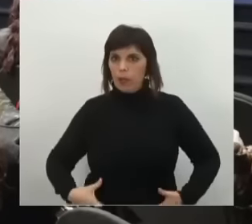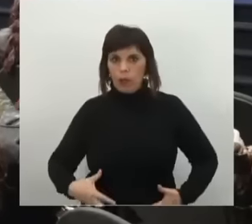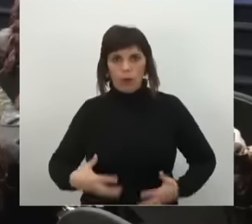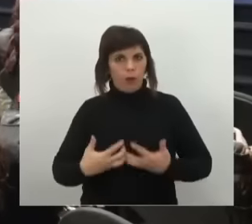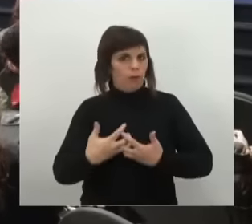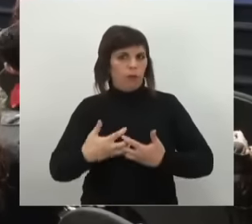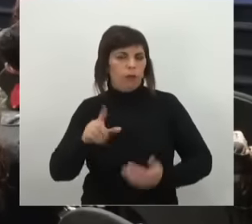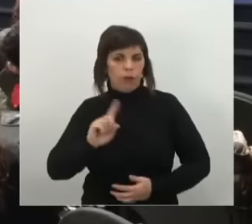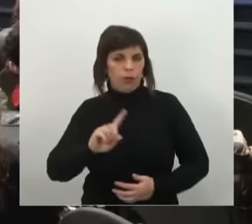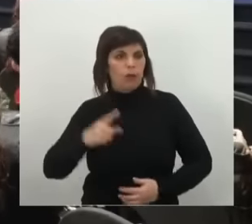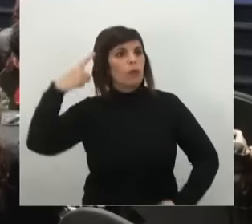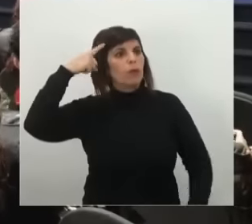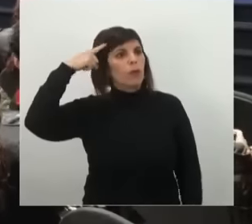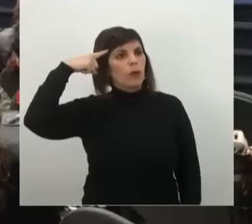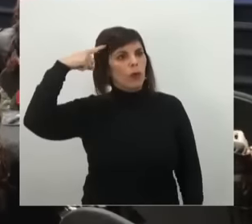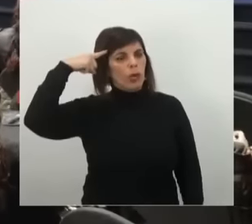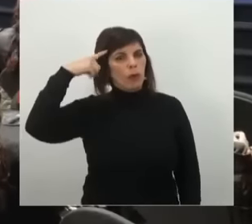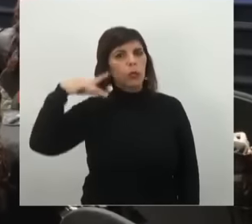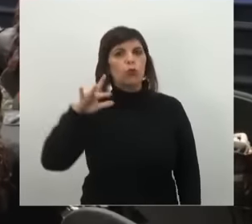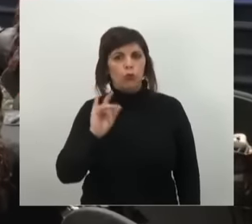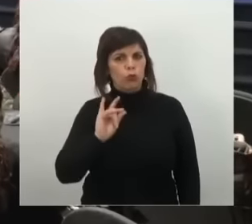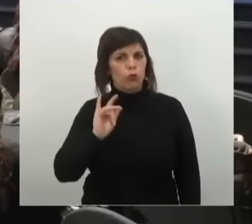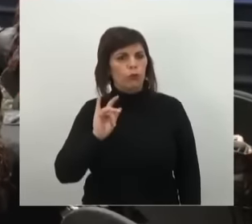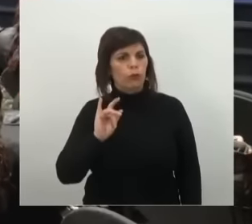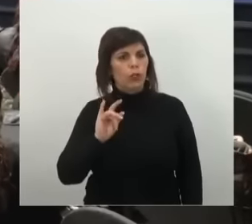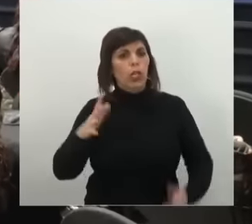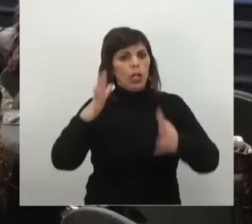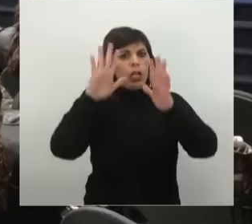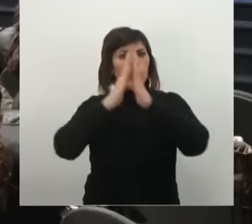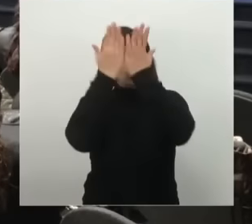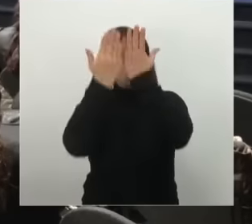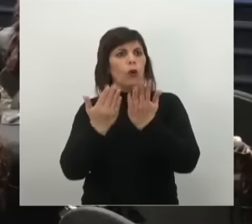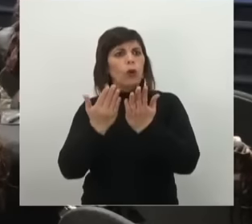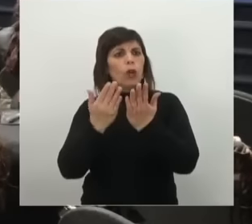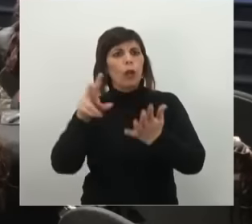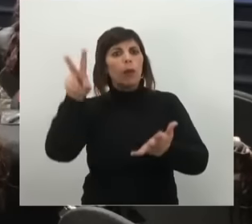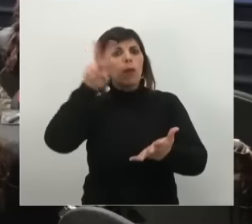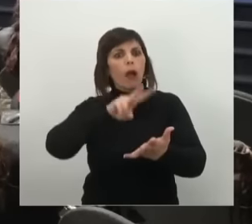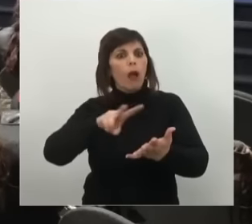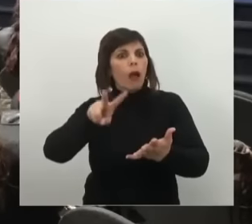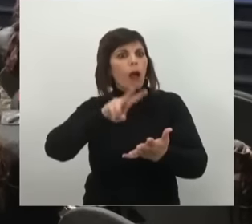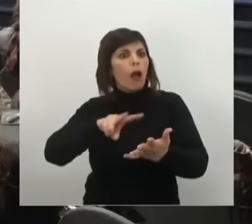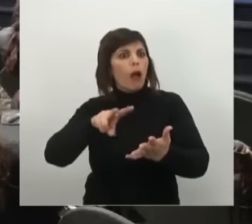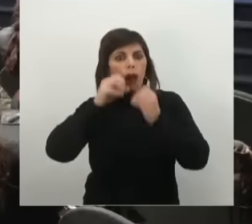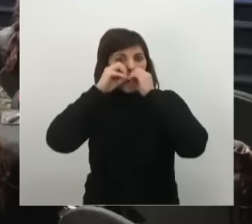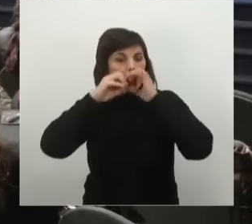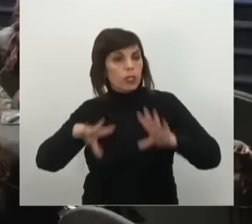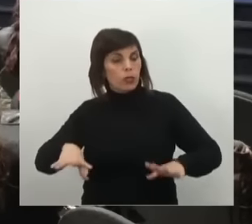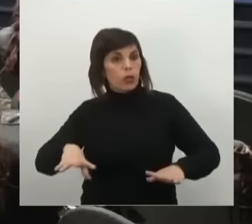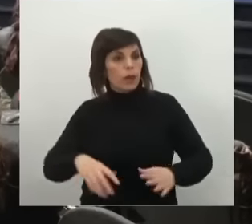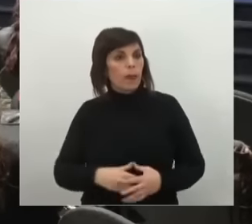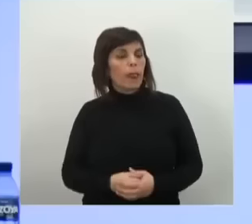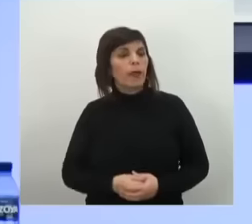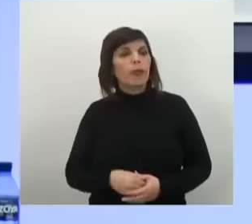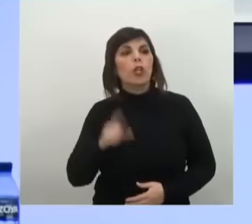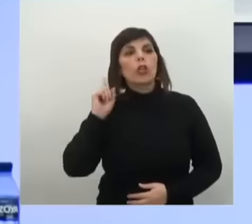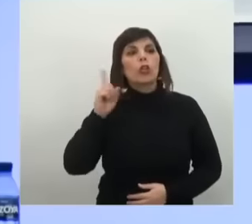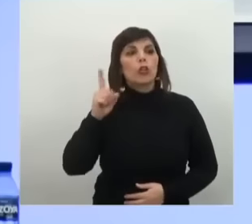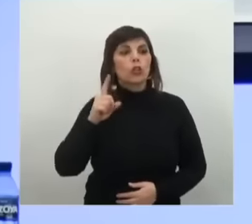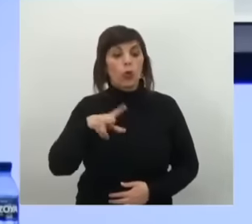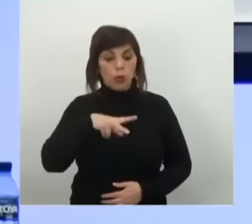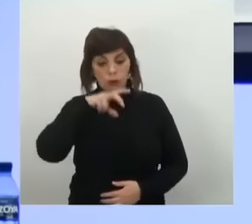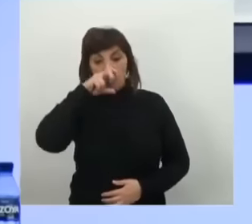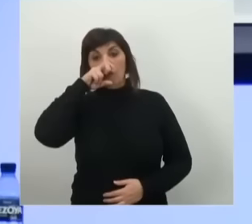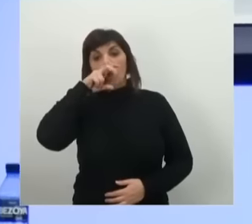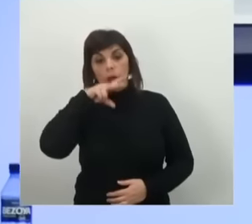un enemigo tremendo porque nos empiezan acá a suceder cosas aquí adentro un montón de cosas empezaron a suceder yo solo podía respirar podía hacer